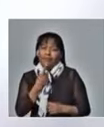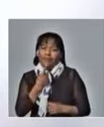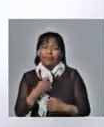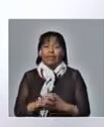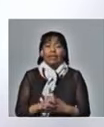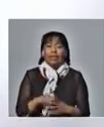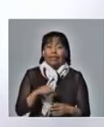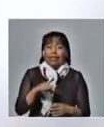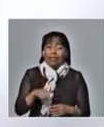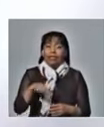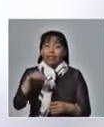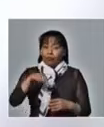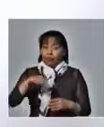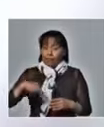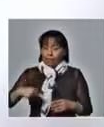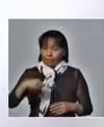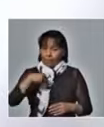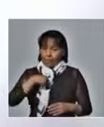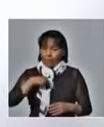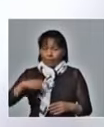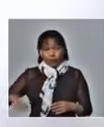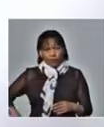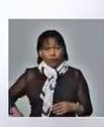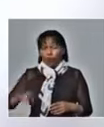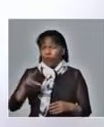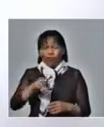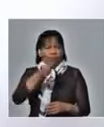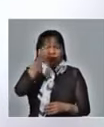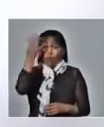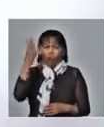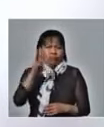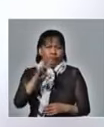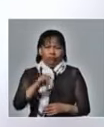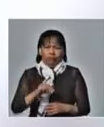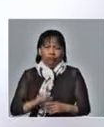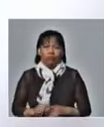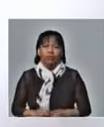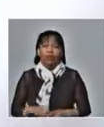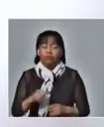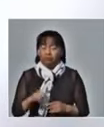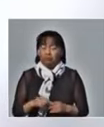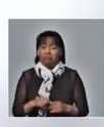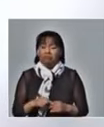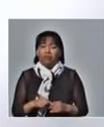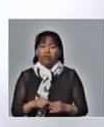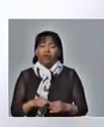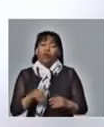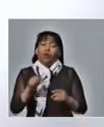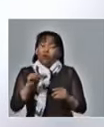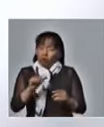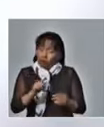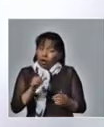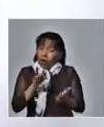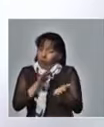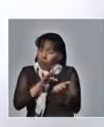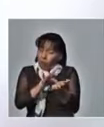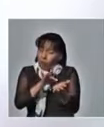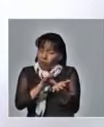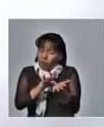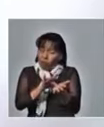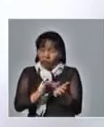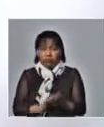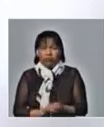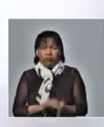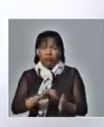que encabezaré, no nos vamos a olvidar de ellos. Vamos a estar resarciendo, reparando todos